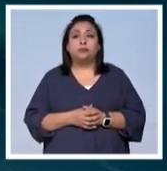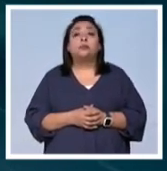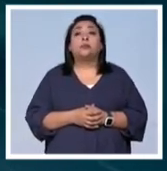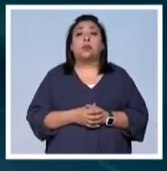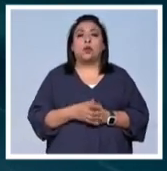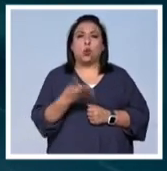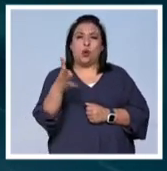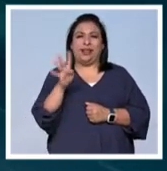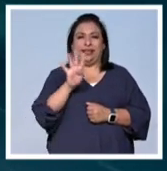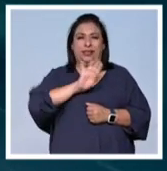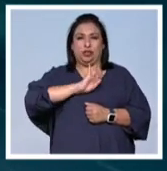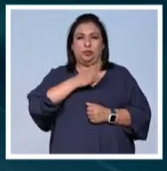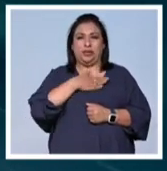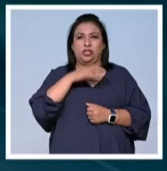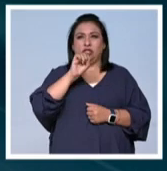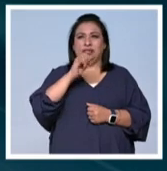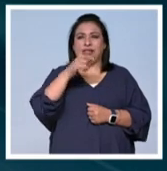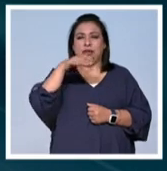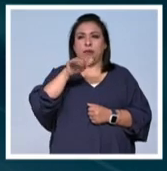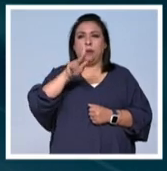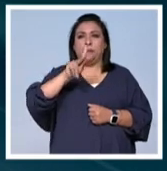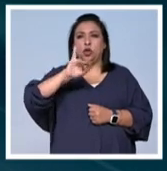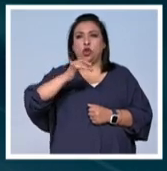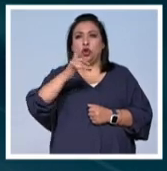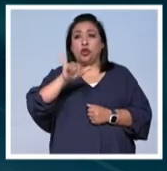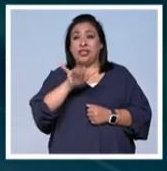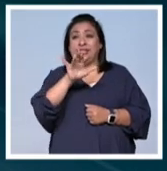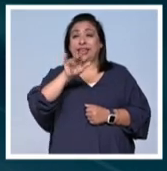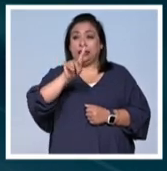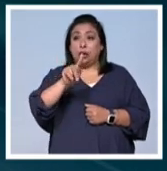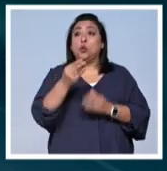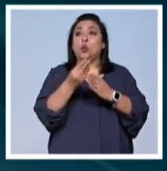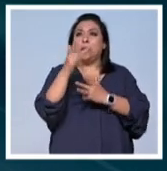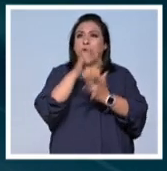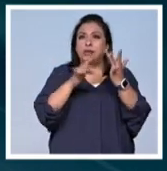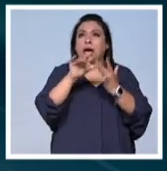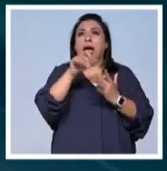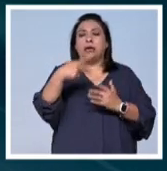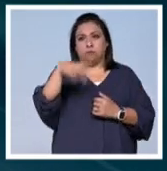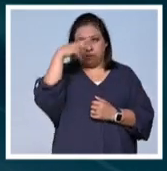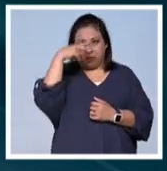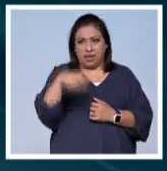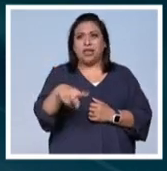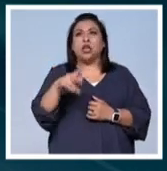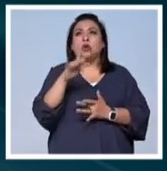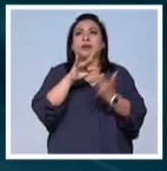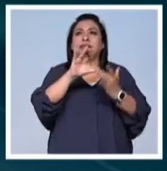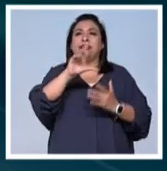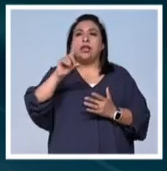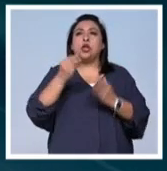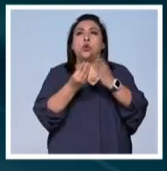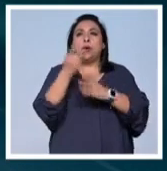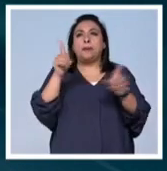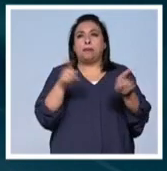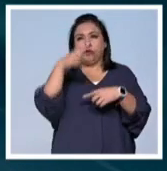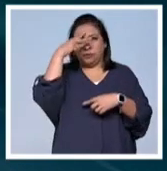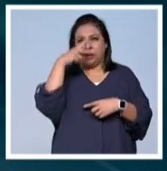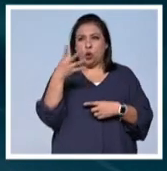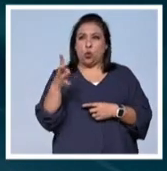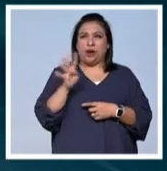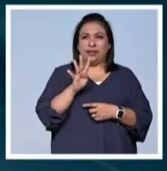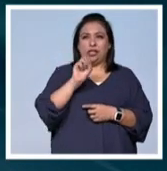el cuarteto de español Sigma project dedica su más reciente material discográfico a México se trata del cd nueva música mexicana para